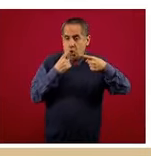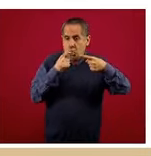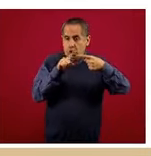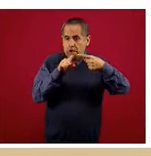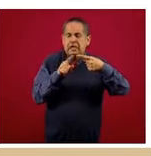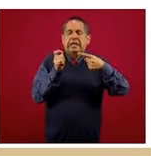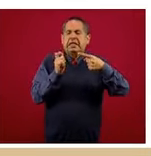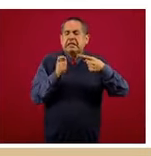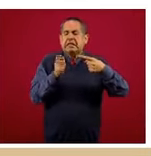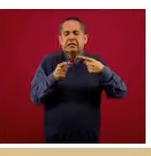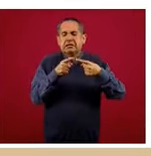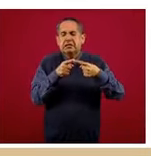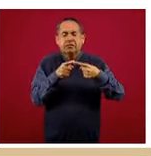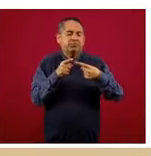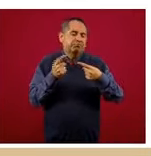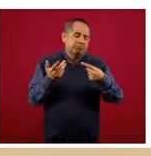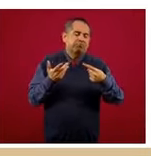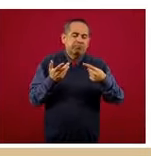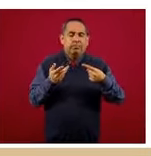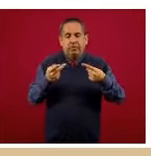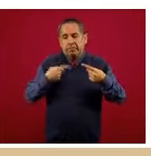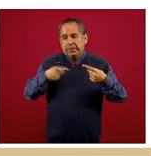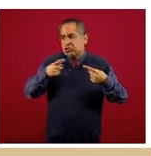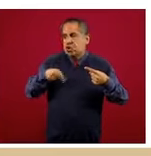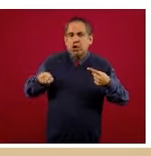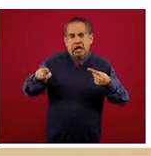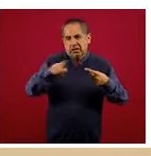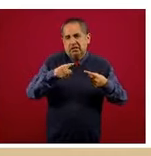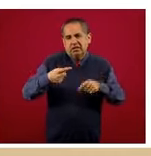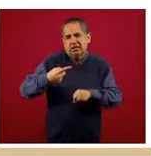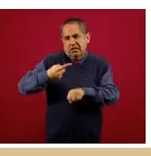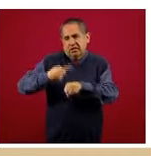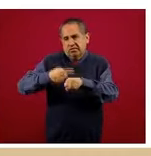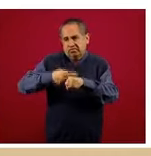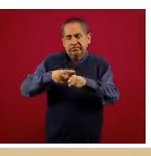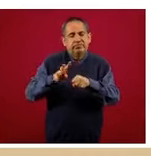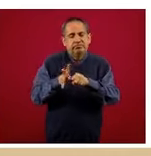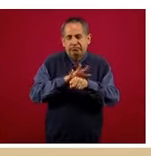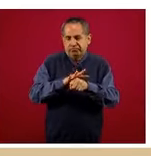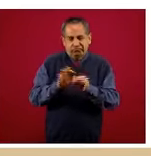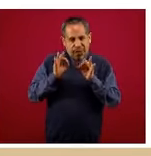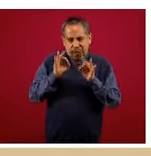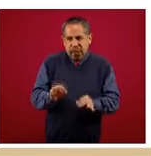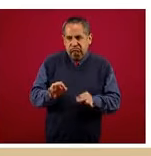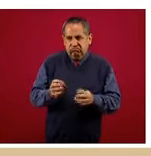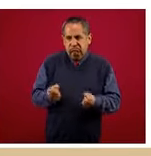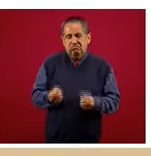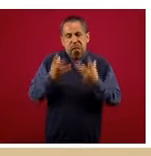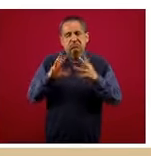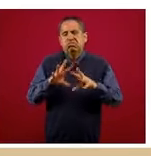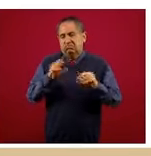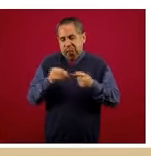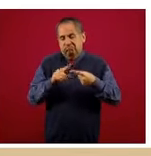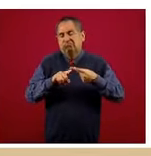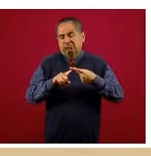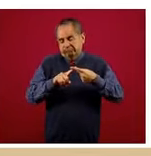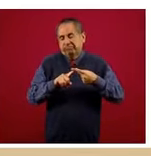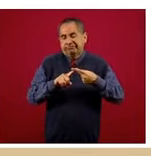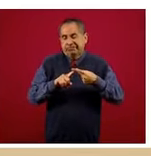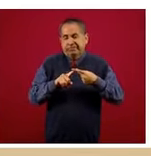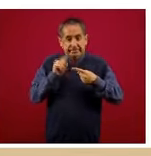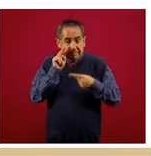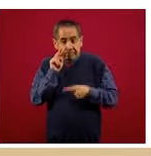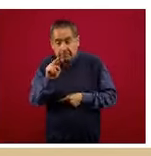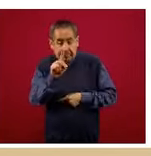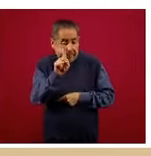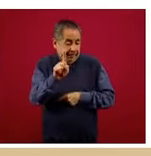rojo, es precisamente los casos confirmados en este caso, y podemos ver aquí,